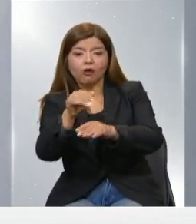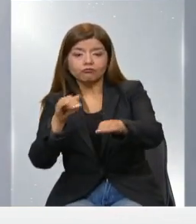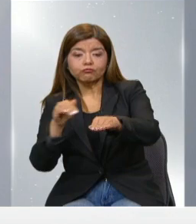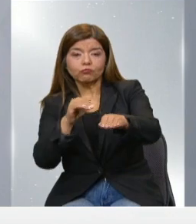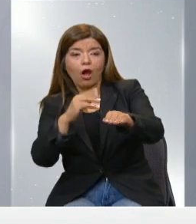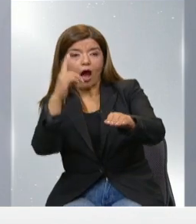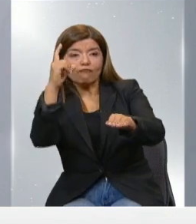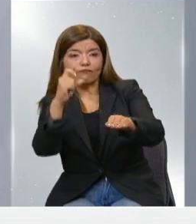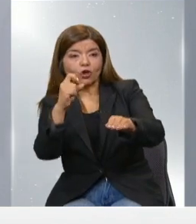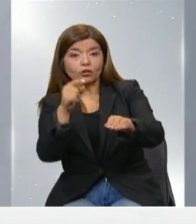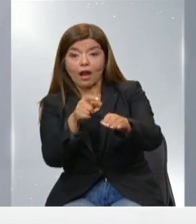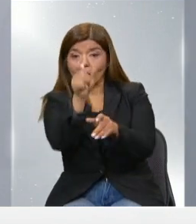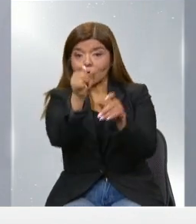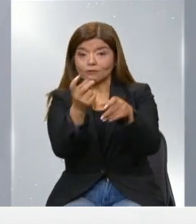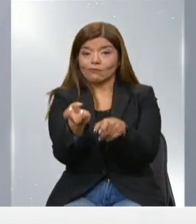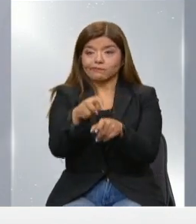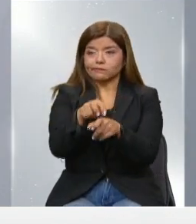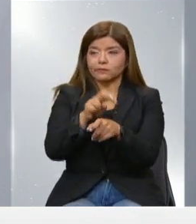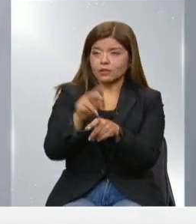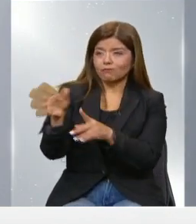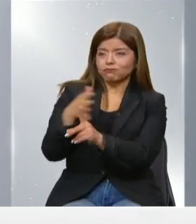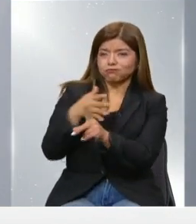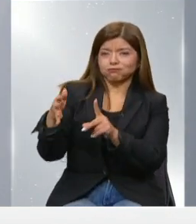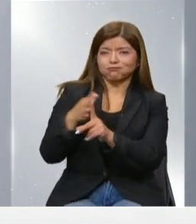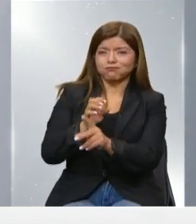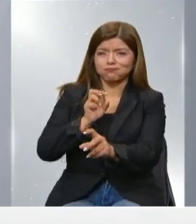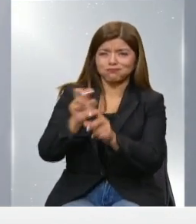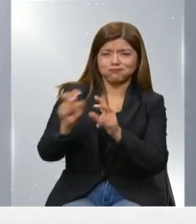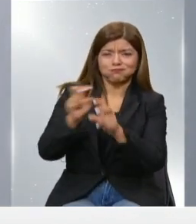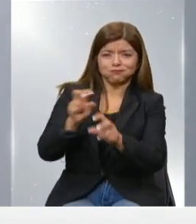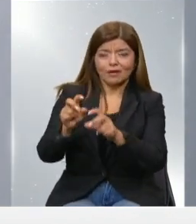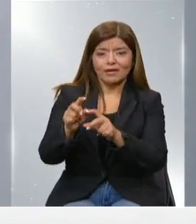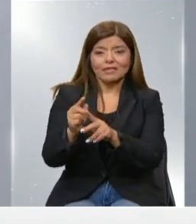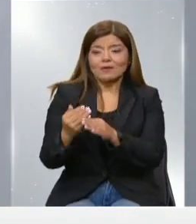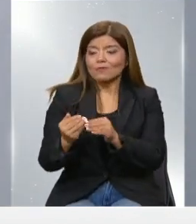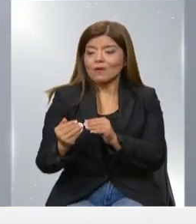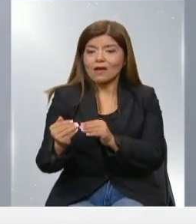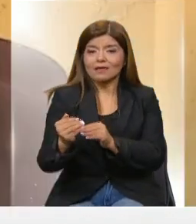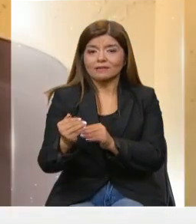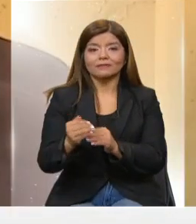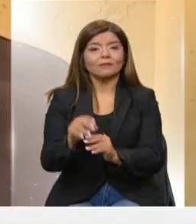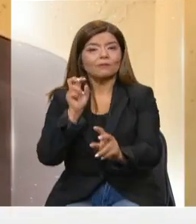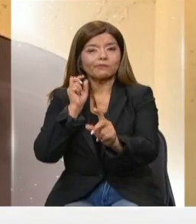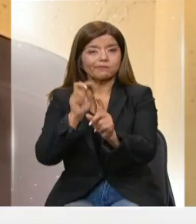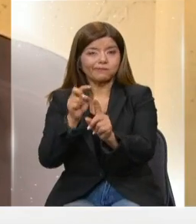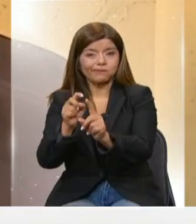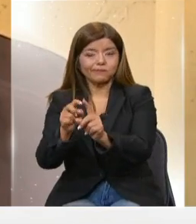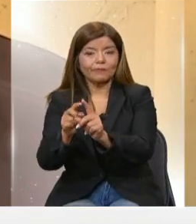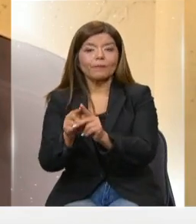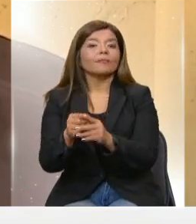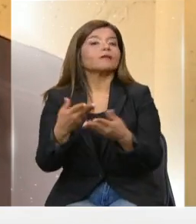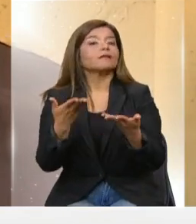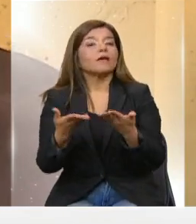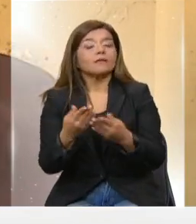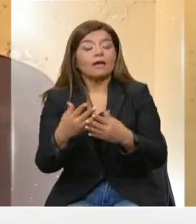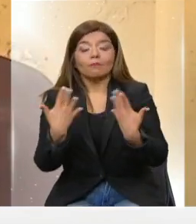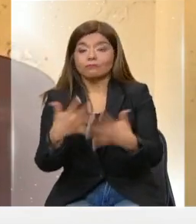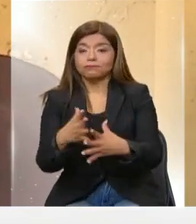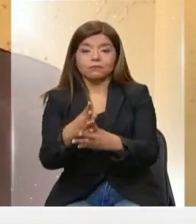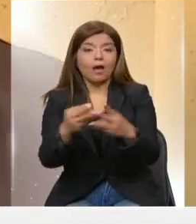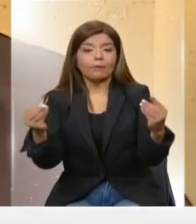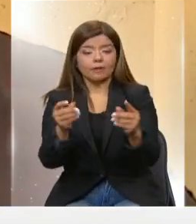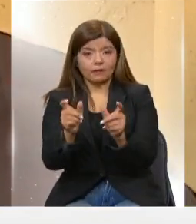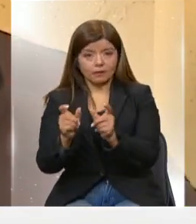del vehículo reaccionaron violentamente y los comenzaron a agredir unos metros más adelante. Cuando ya se pierde el control de